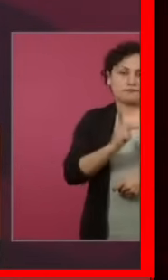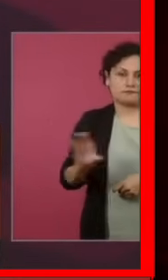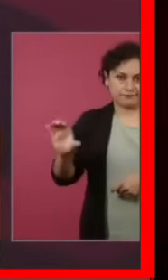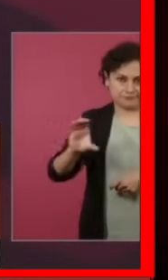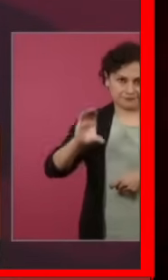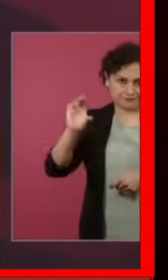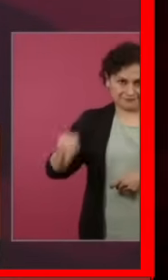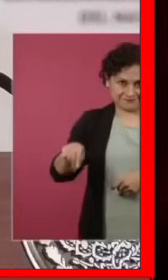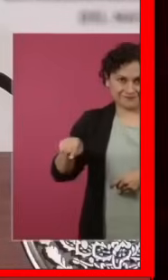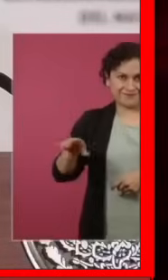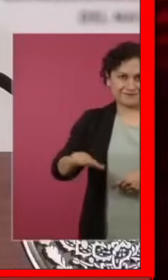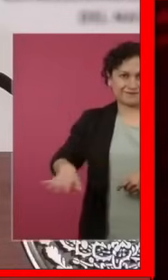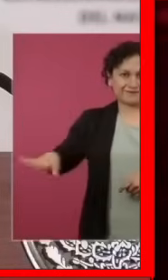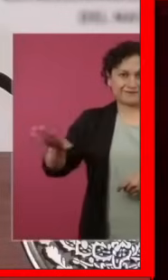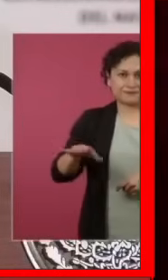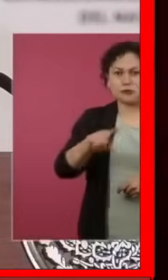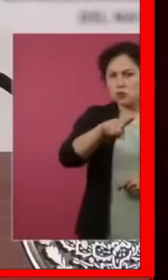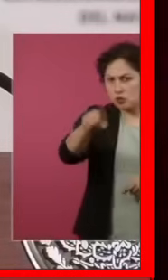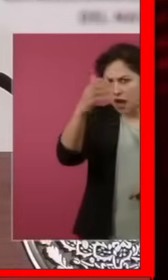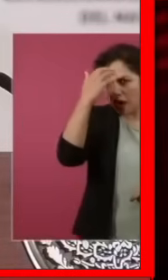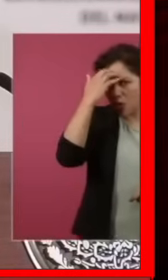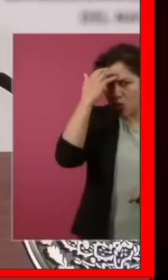Para los que conocen,